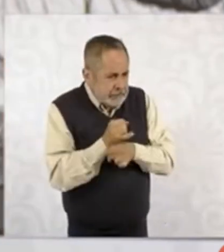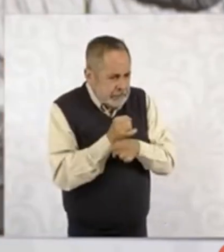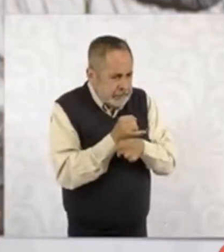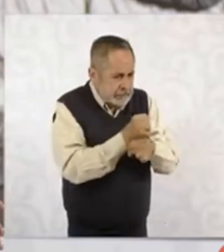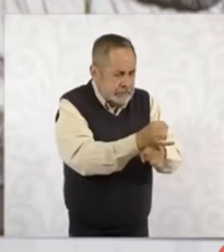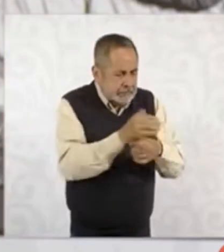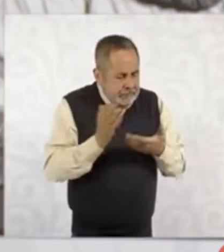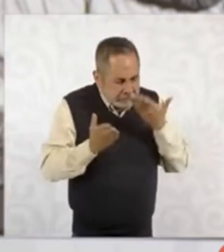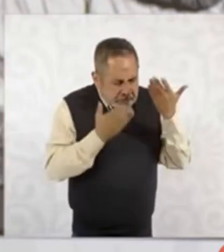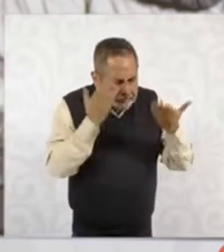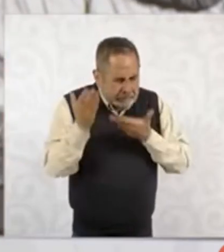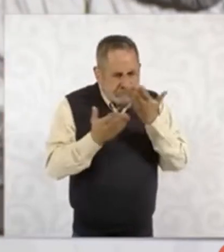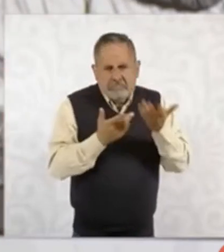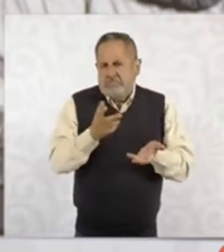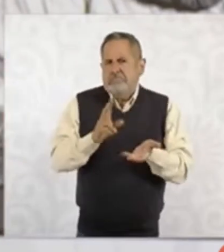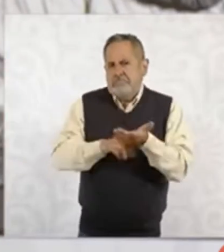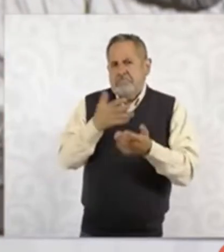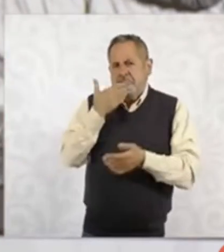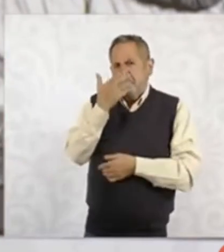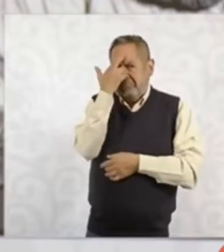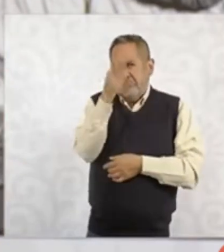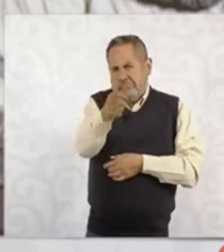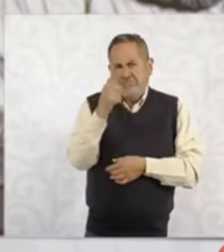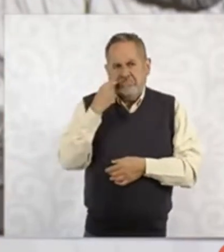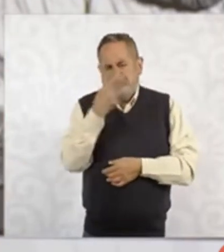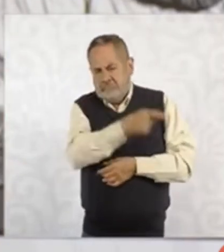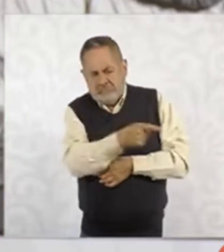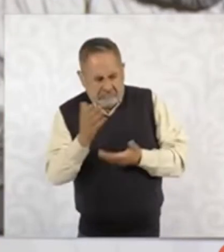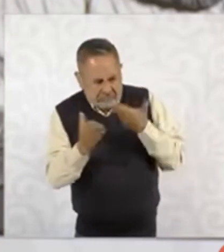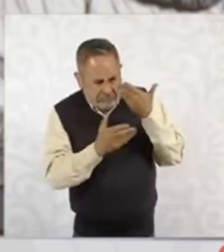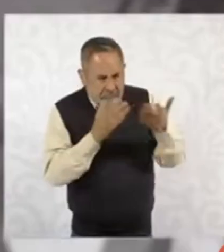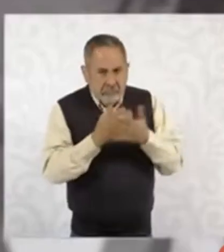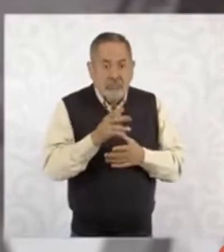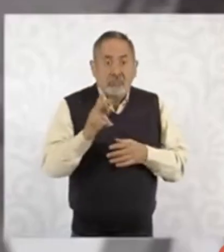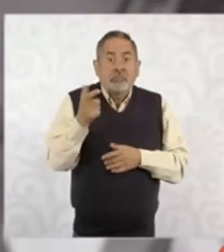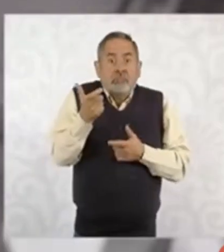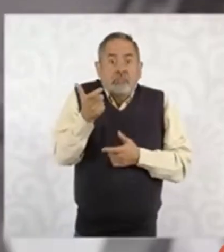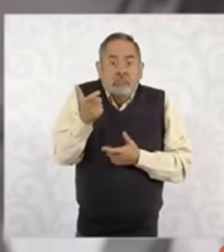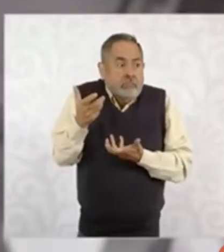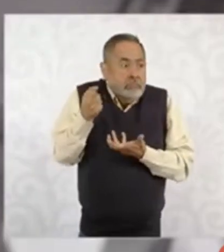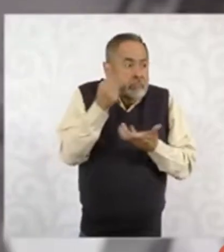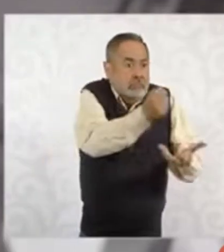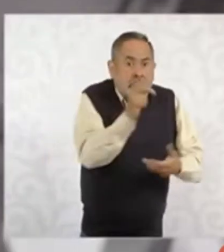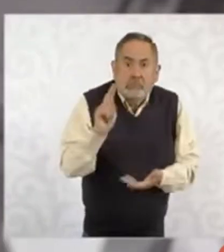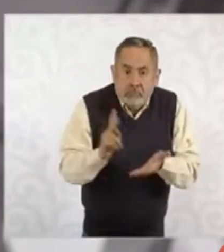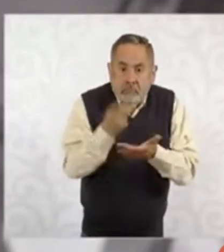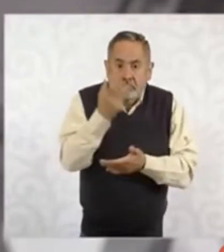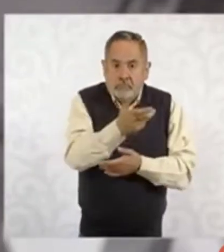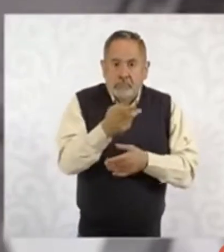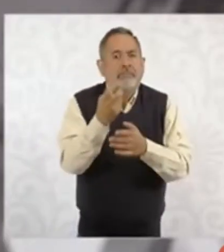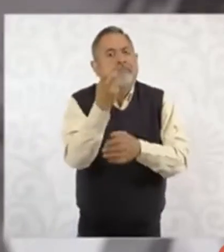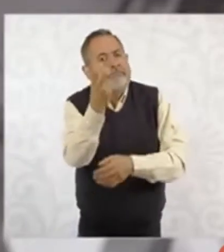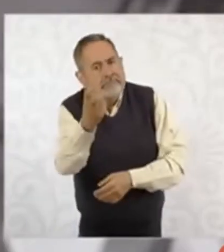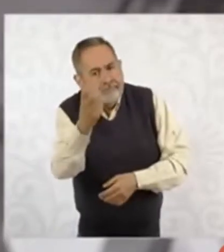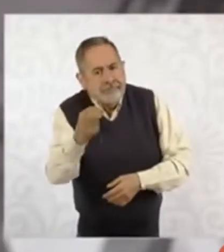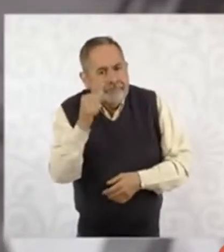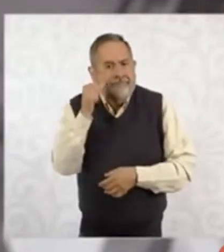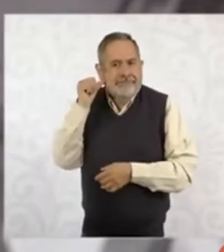al expediente, pues vale mucho la pena. Porque todo ese recurso se le regresó además. Por eso ayer lo